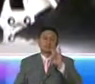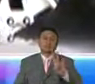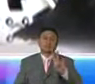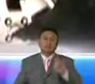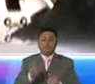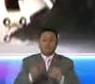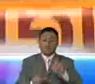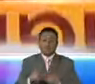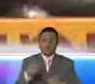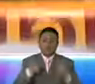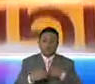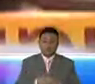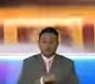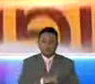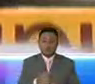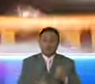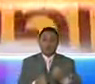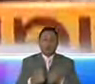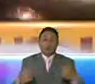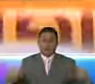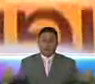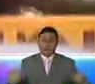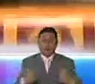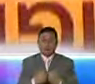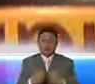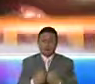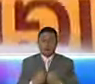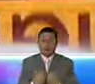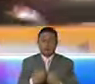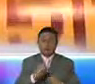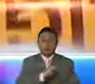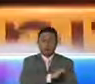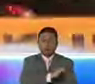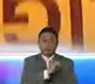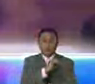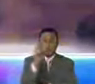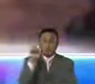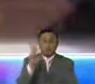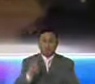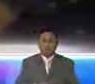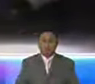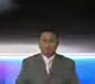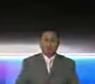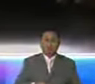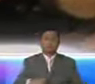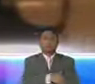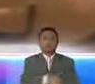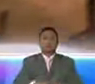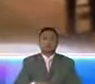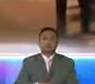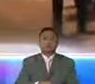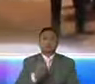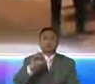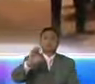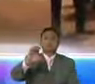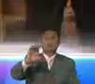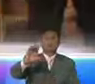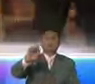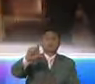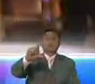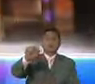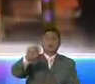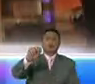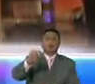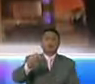resultaron heridas en un accidente de tránsito ocurrido la madrugada del viernes en la avenida Colón, unos metros al occidente